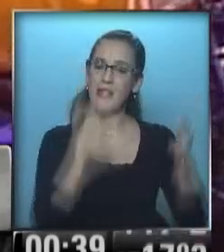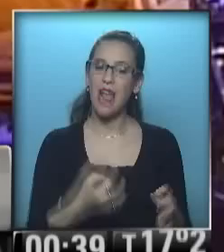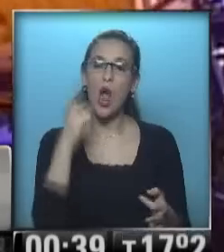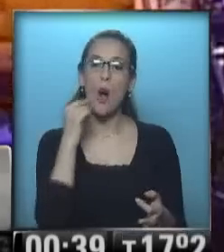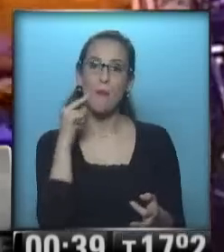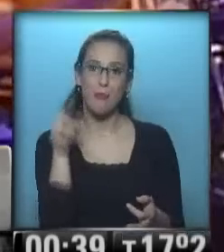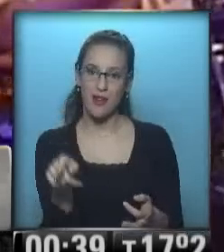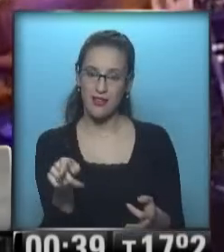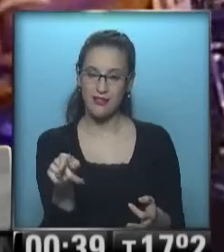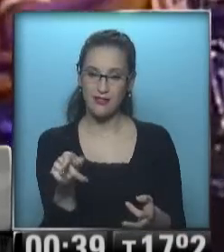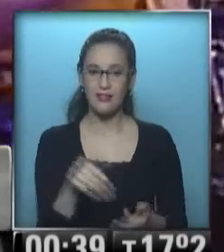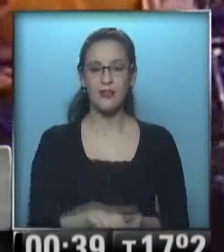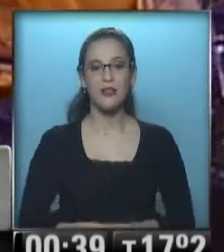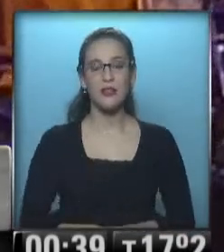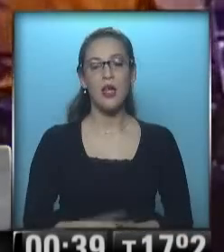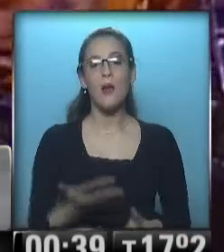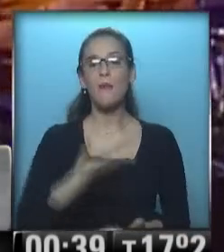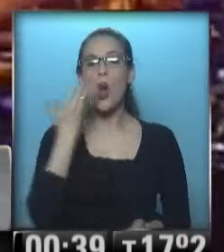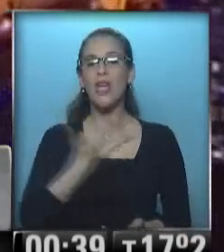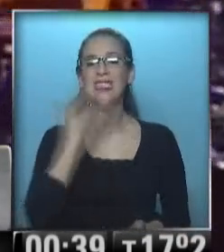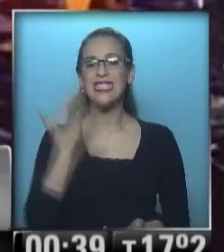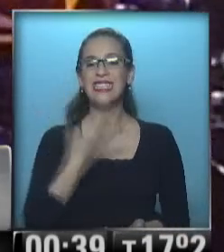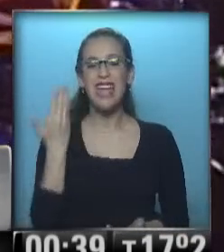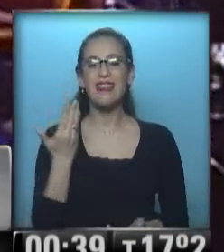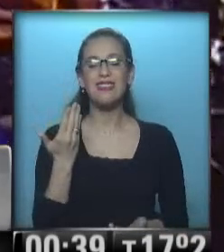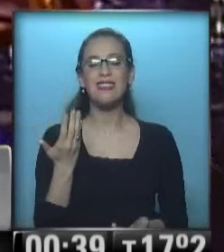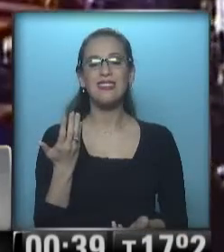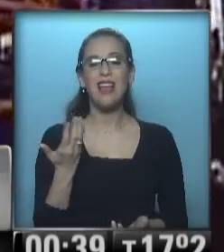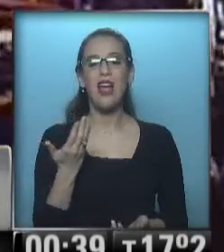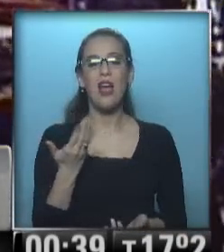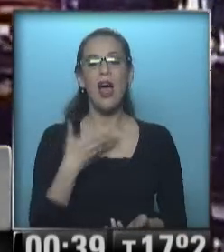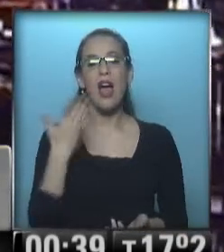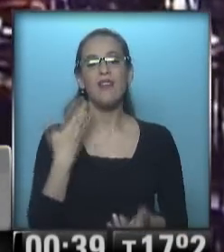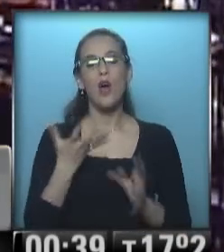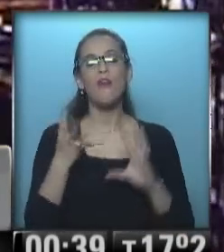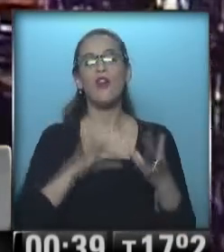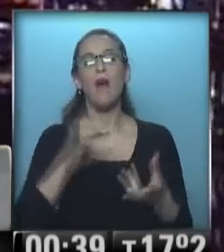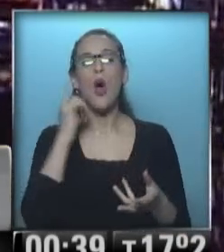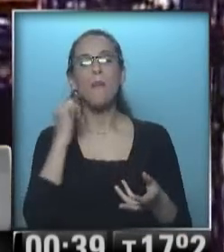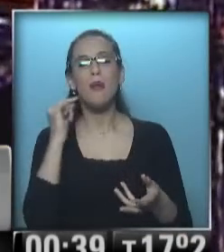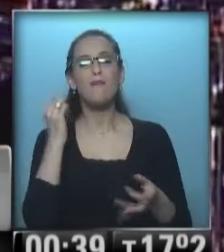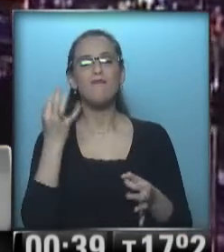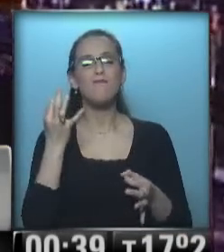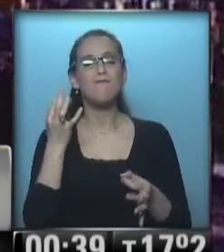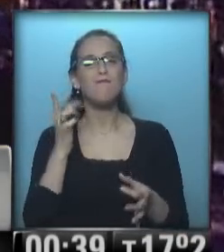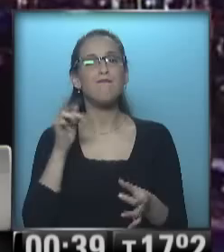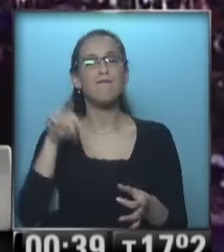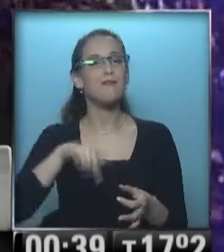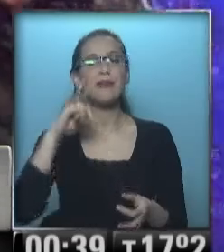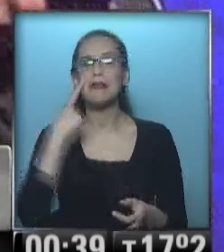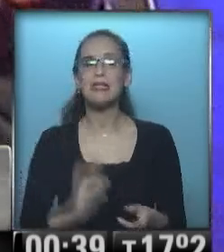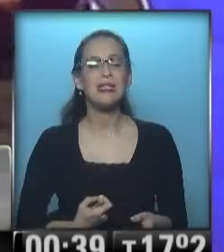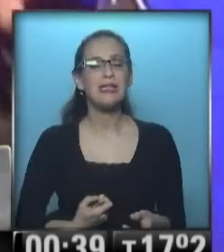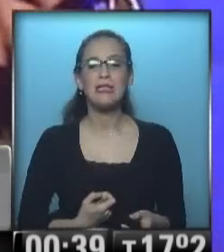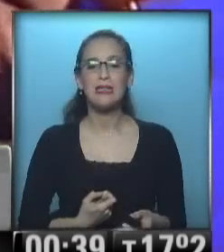momentos que dice, se refiere a Cerati como Dios guardián cristalino de guitarras que ahora más tristes penden